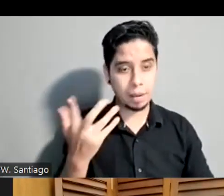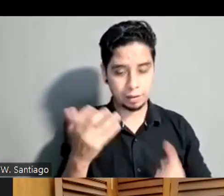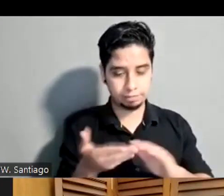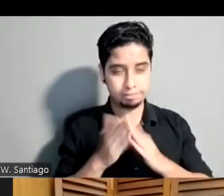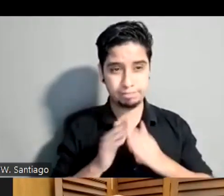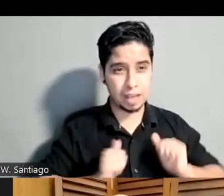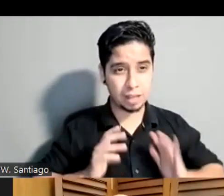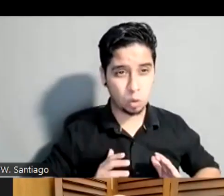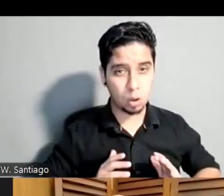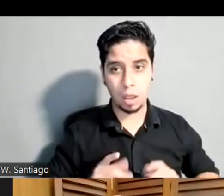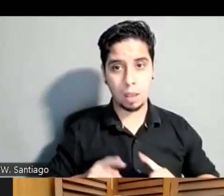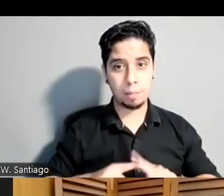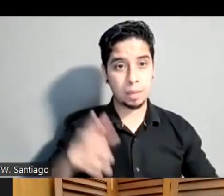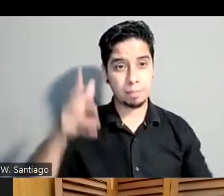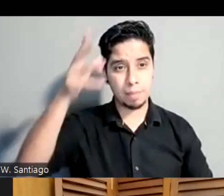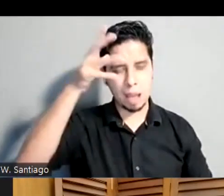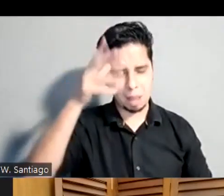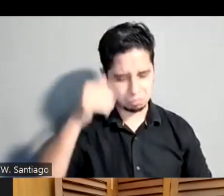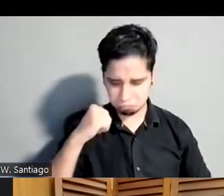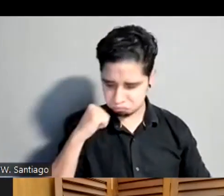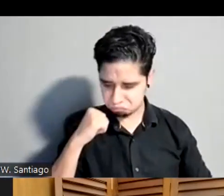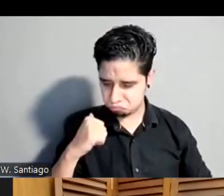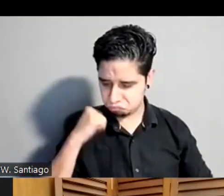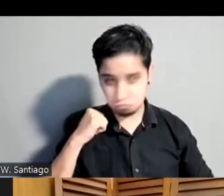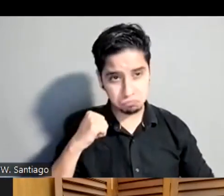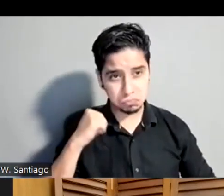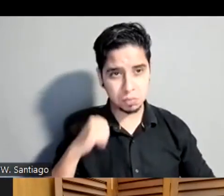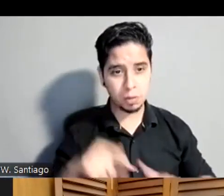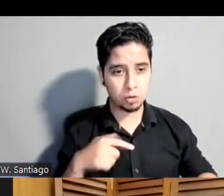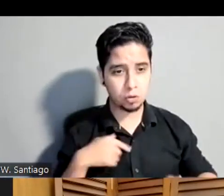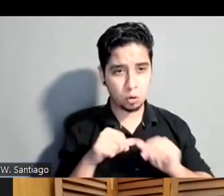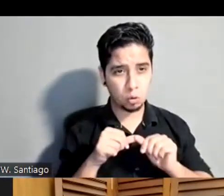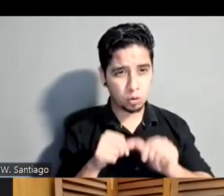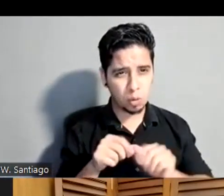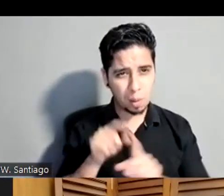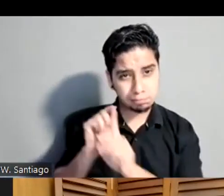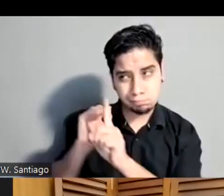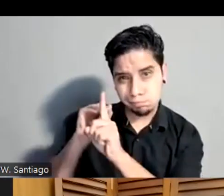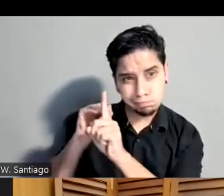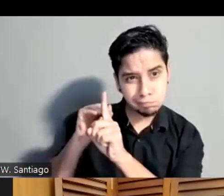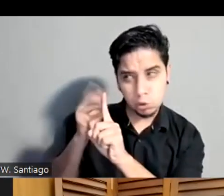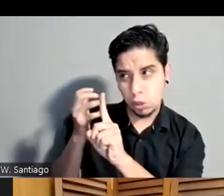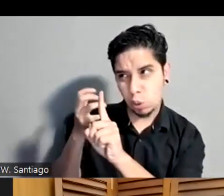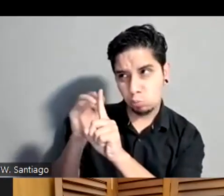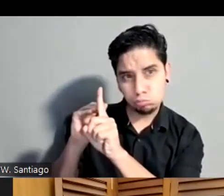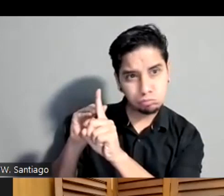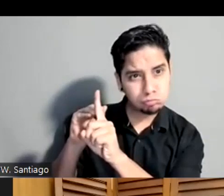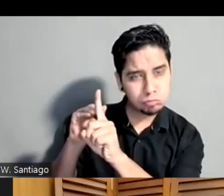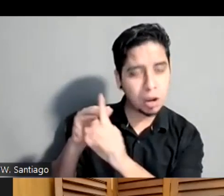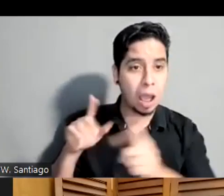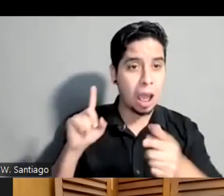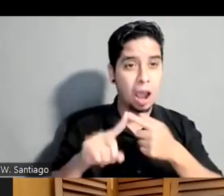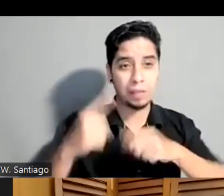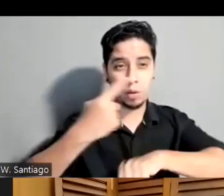se negaba, totalmente, totalmente. Pero yo seguía así como un piojito. Chava que te chava, hasta que un día